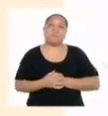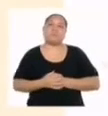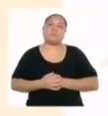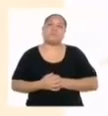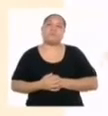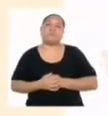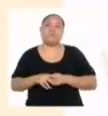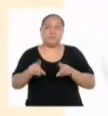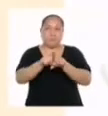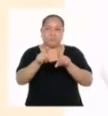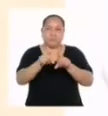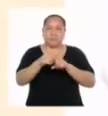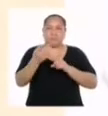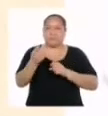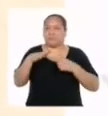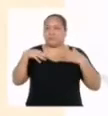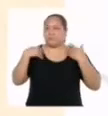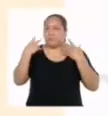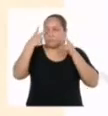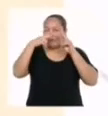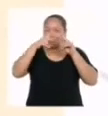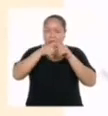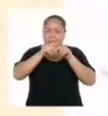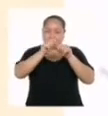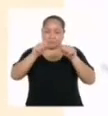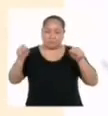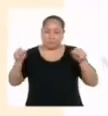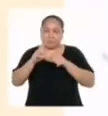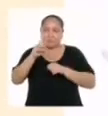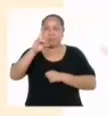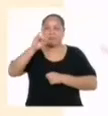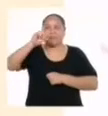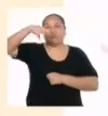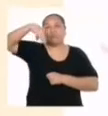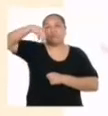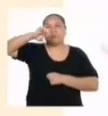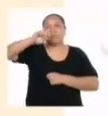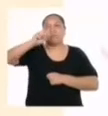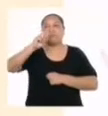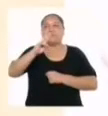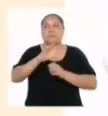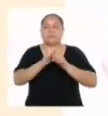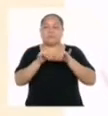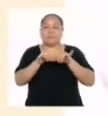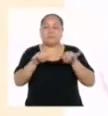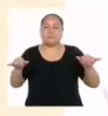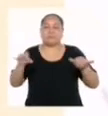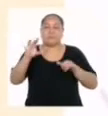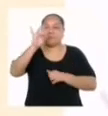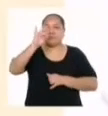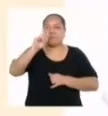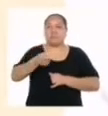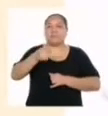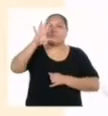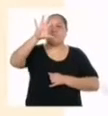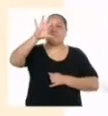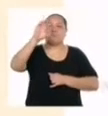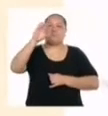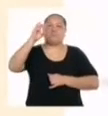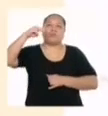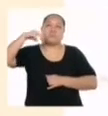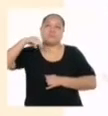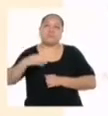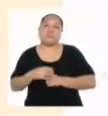y además podemos medir que el diámetro de la base del cilindro es de 8,5 centímetros.